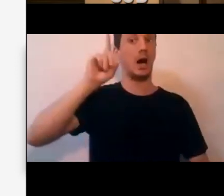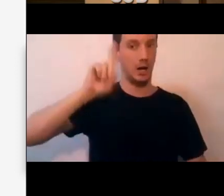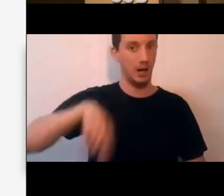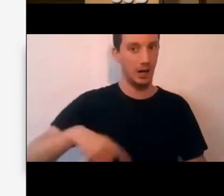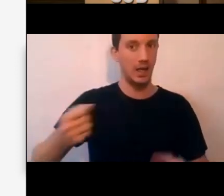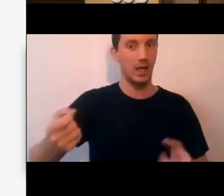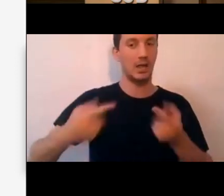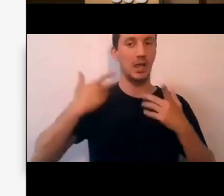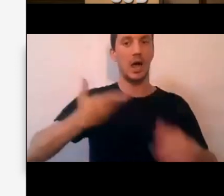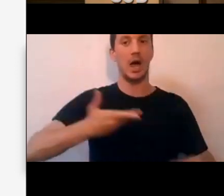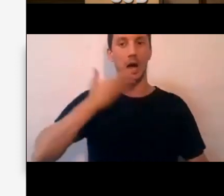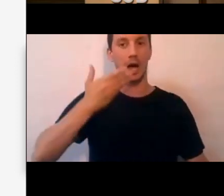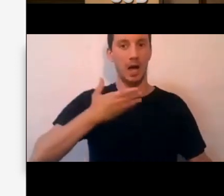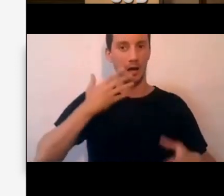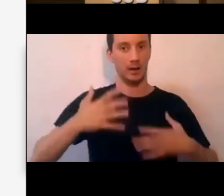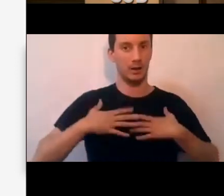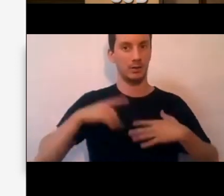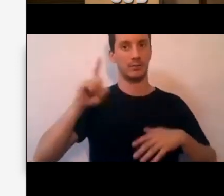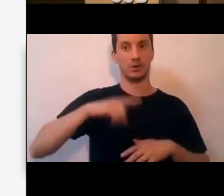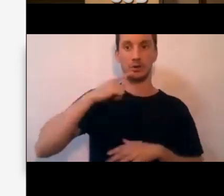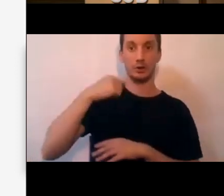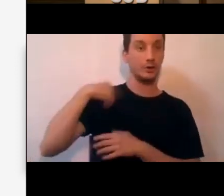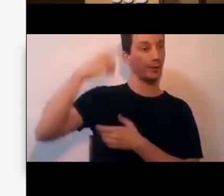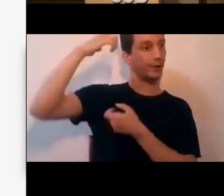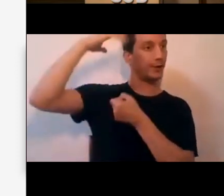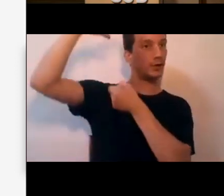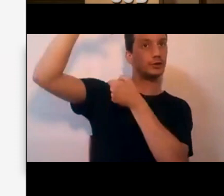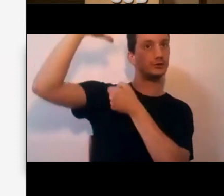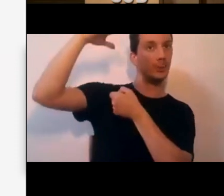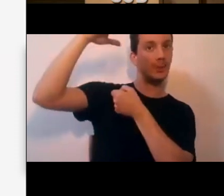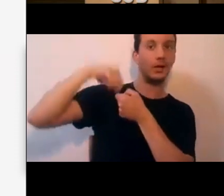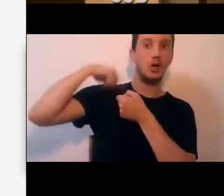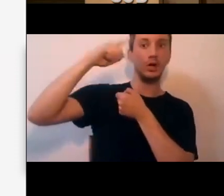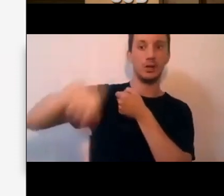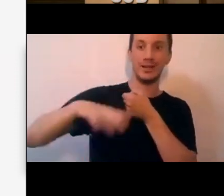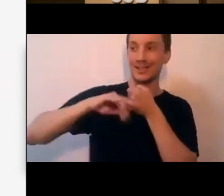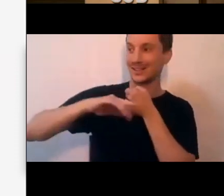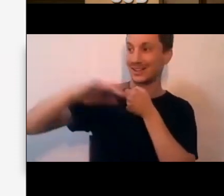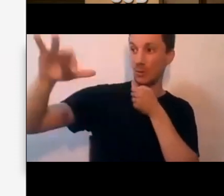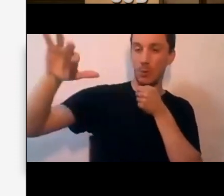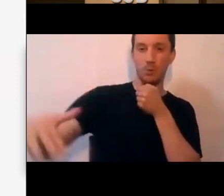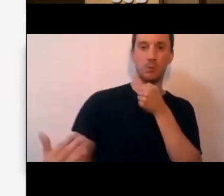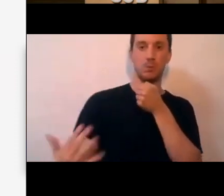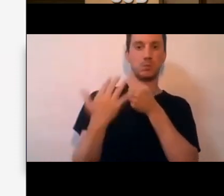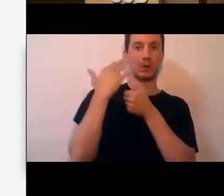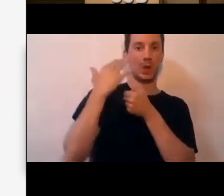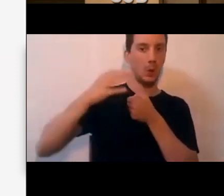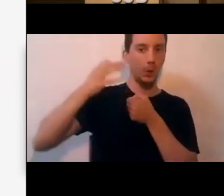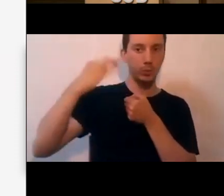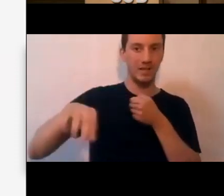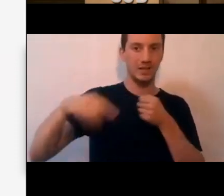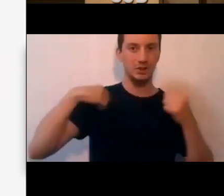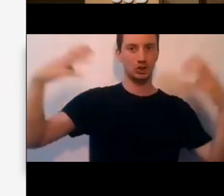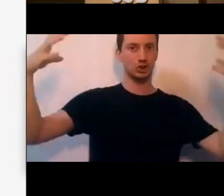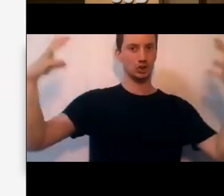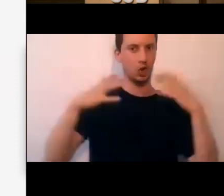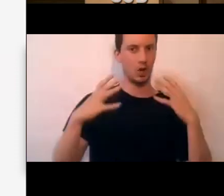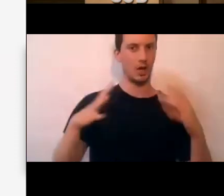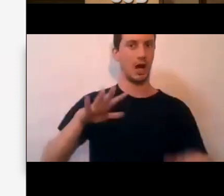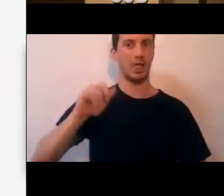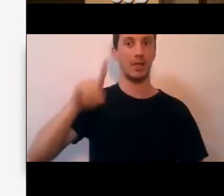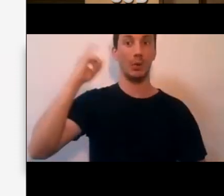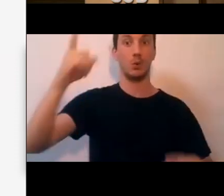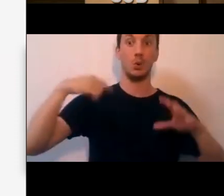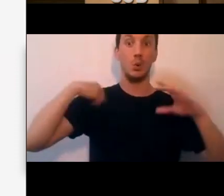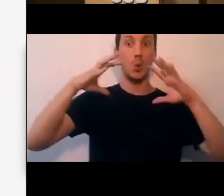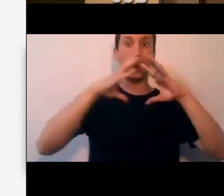estar debajo de una sombrilla no te hace exento de recibir radiación solar y que las nubes no